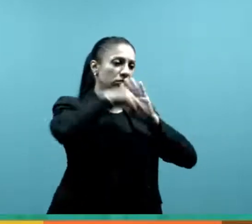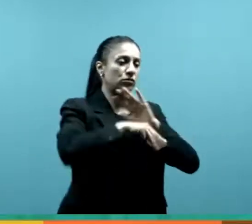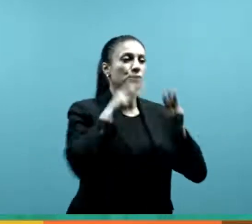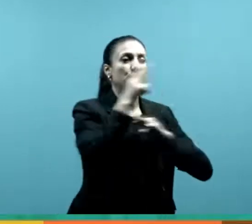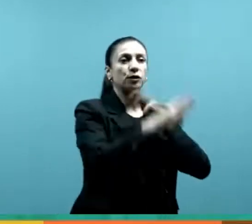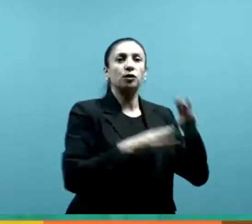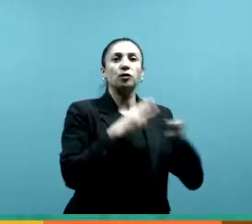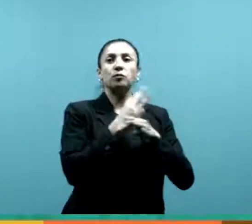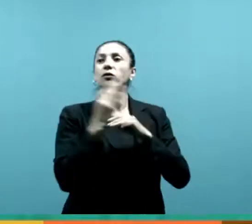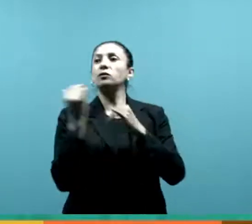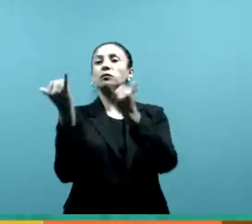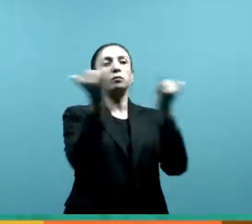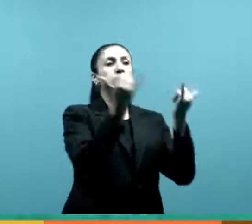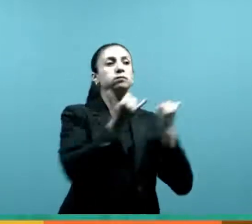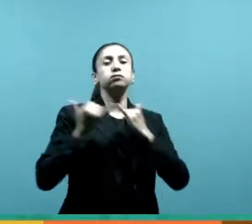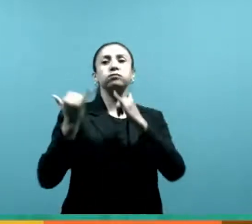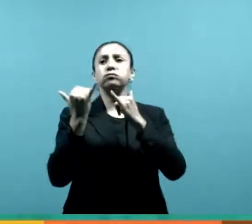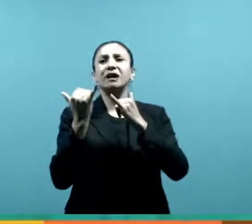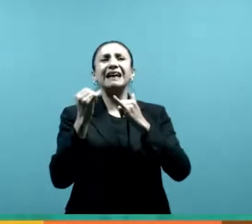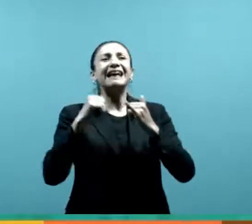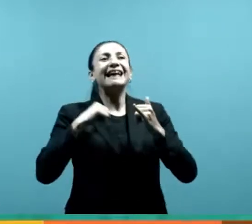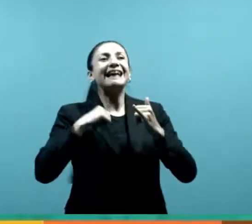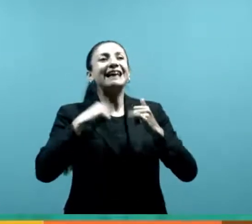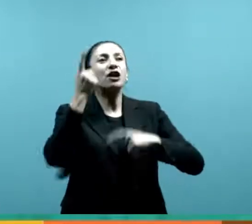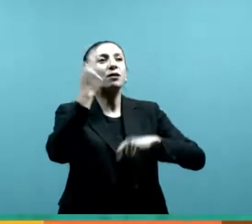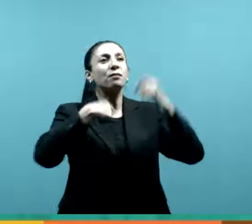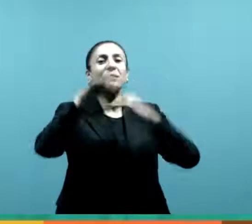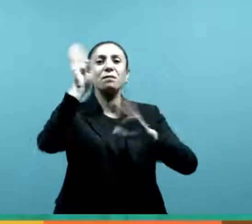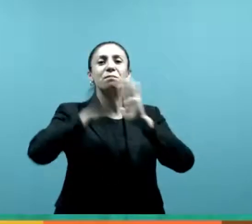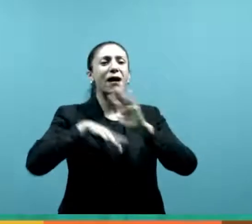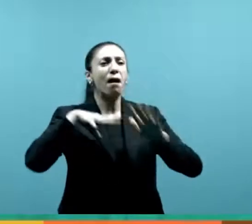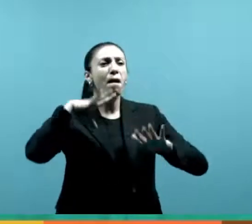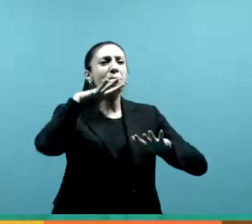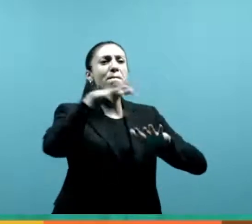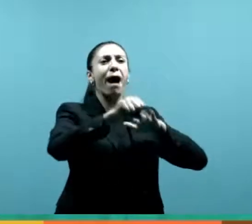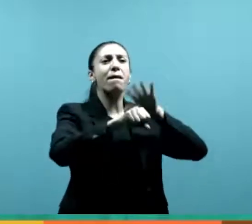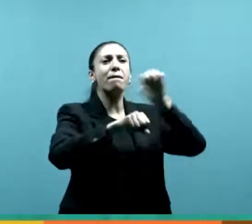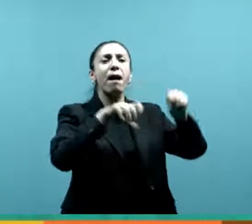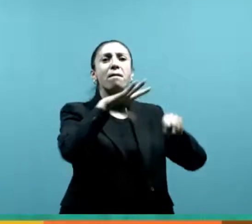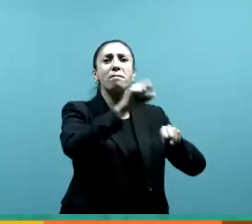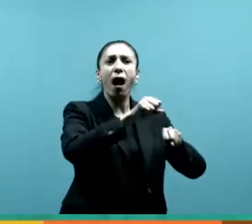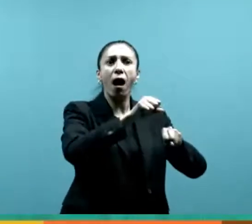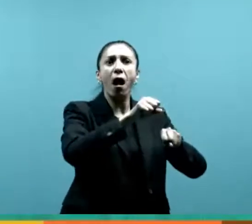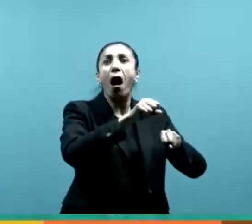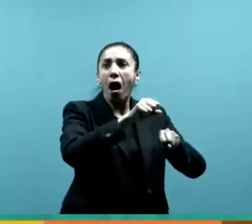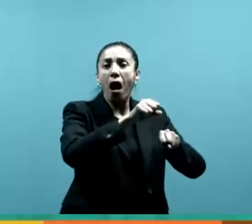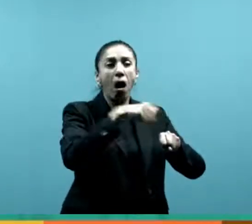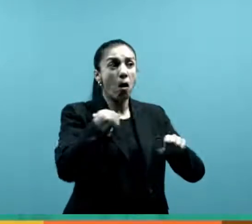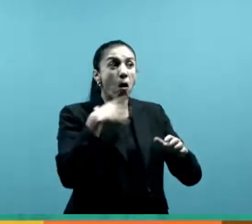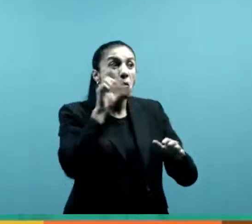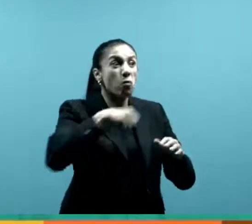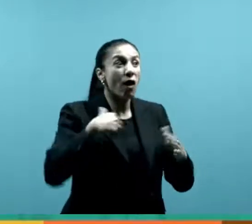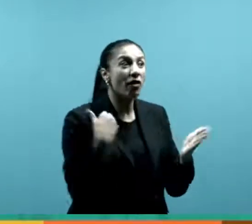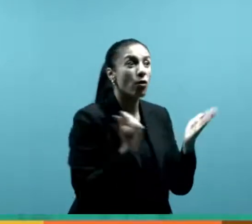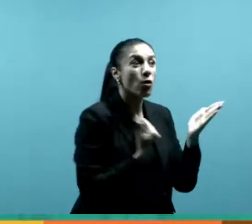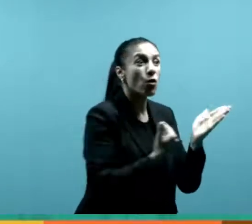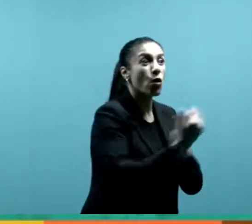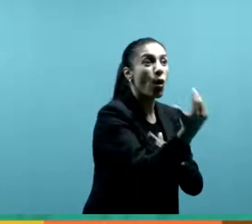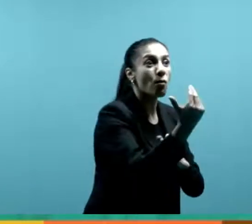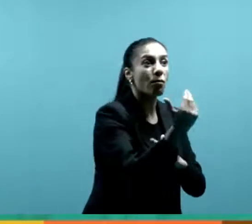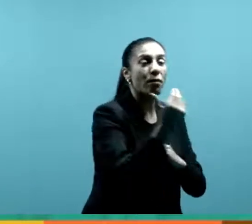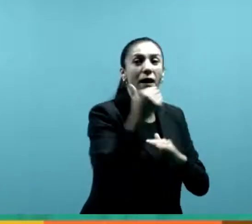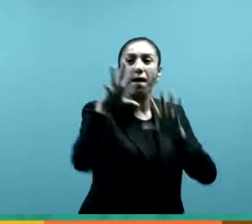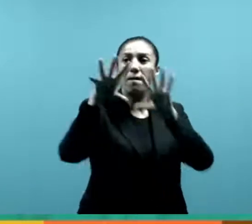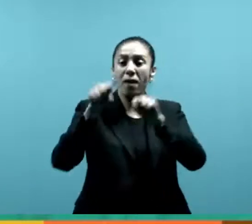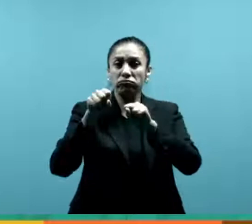que estén en subasta y vemos si hay estas posibilidades financieras para poderlos comprar. También damos